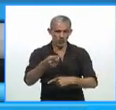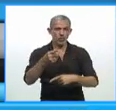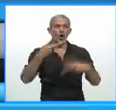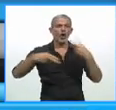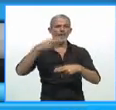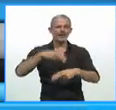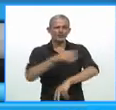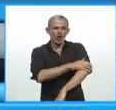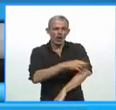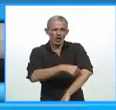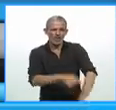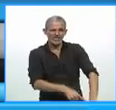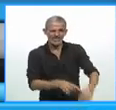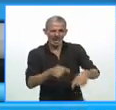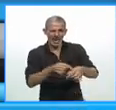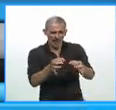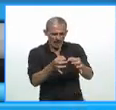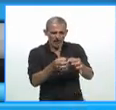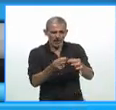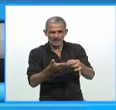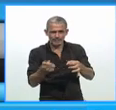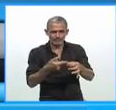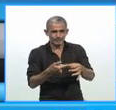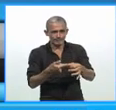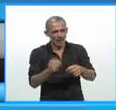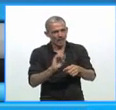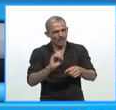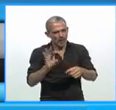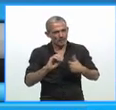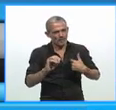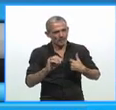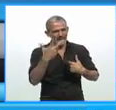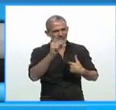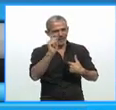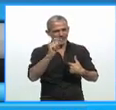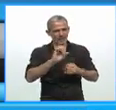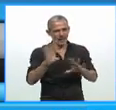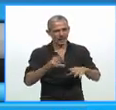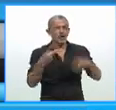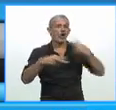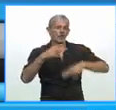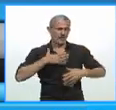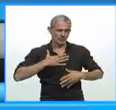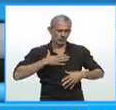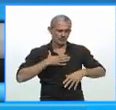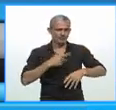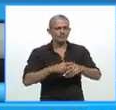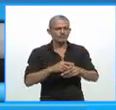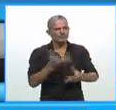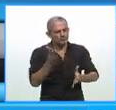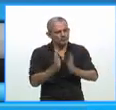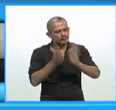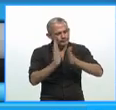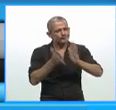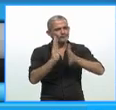los meniscos de la rodilla, sí, que ya venía mal hace como 3 meses. Y bueno, hice la recuperación